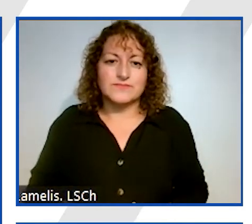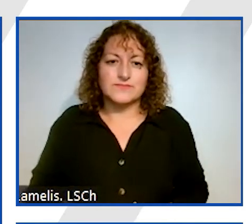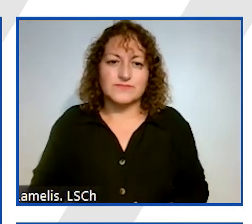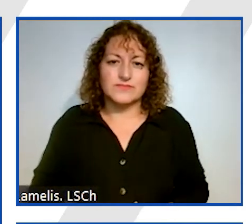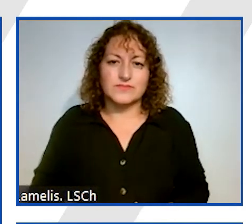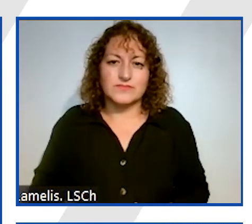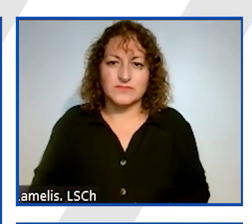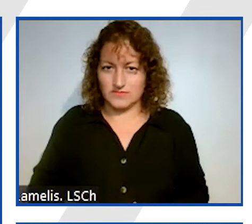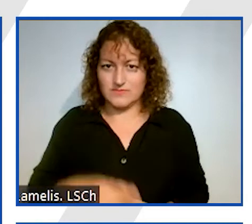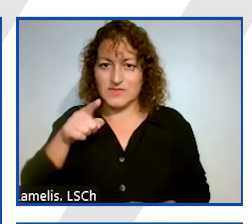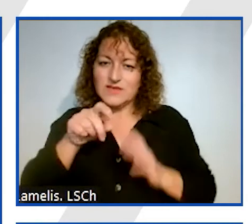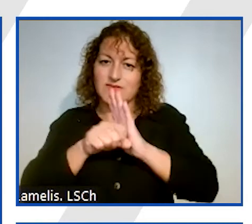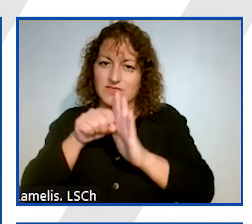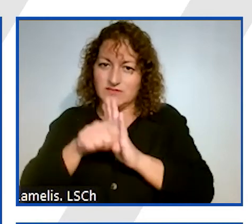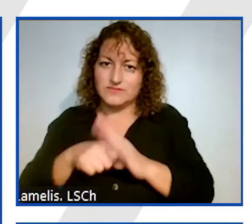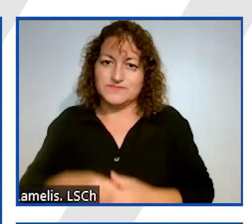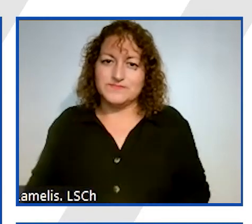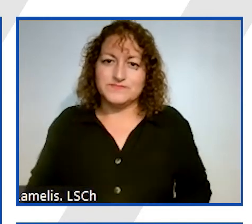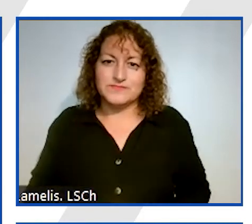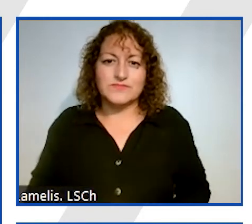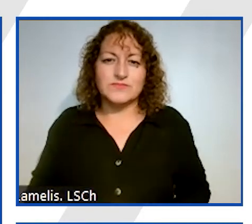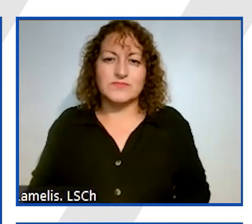¿Es igual? Video.